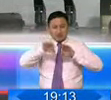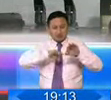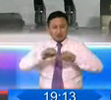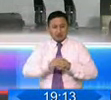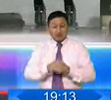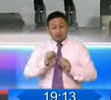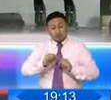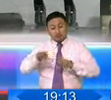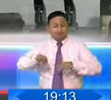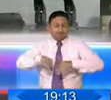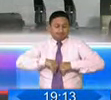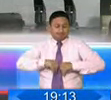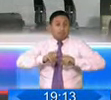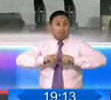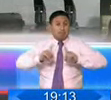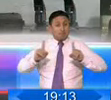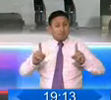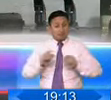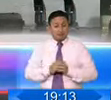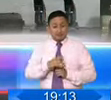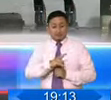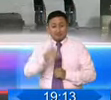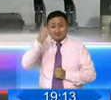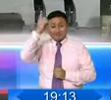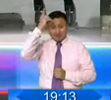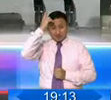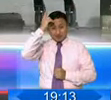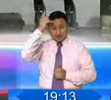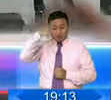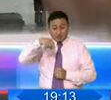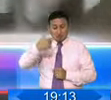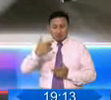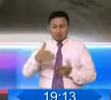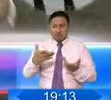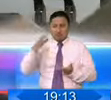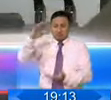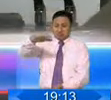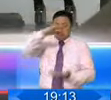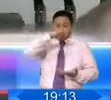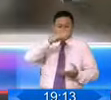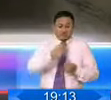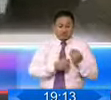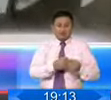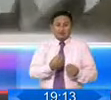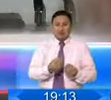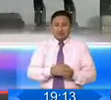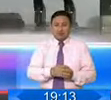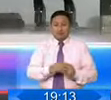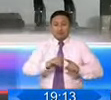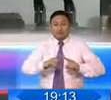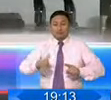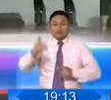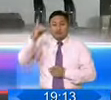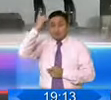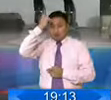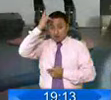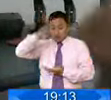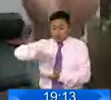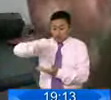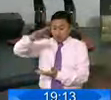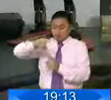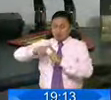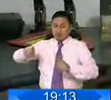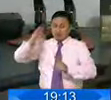aceptarlo. Pero no es lo mismo endeudarse sin un horizonte de reducción posterior que endeudarse sin programa, porque eso sí